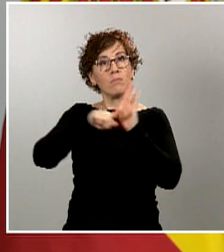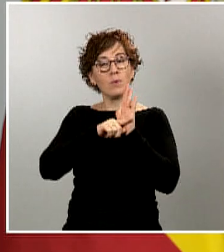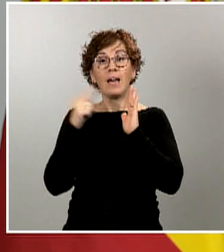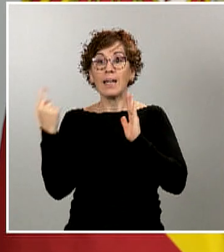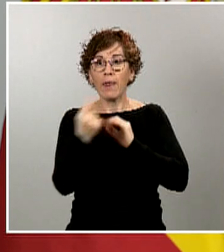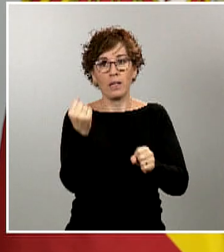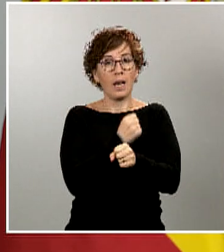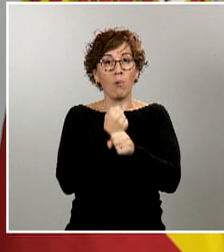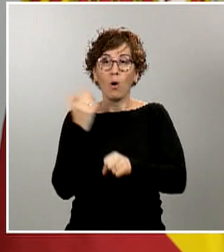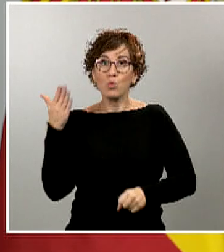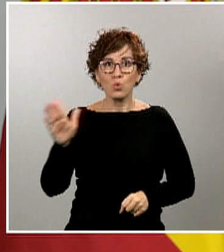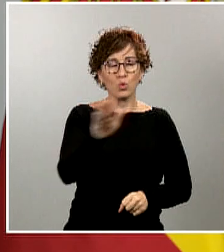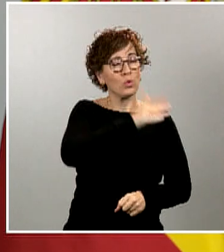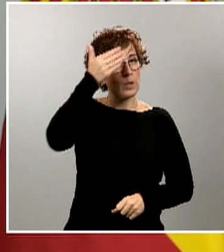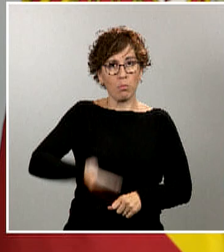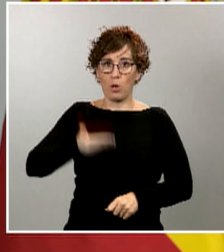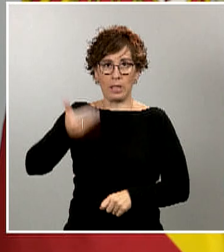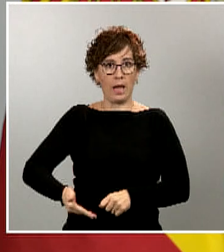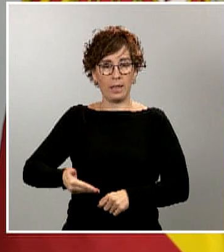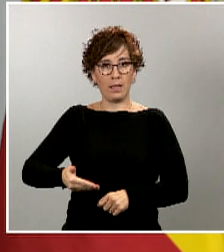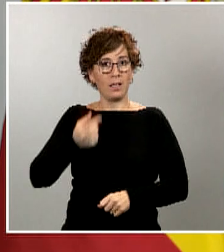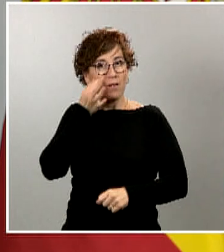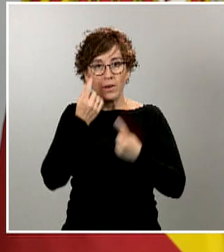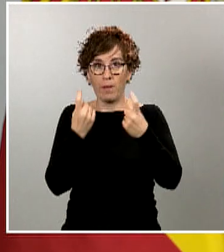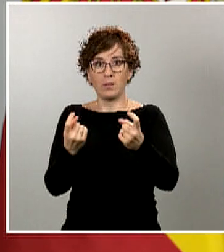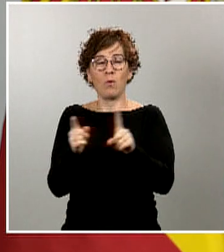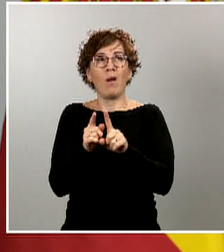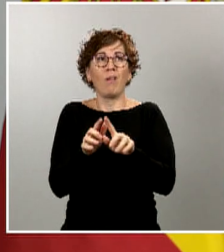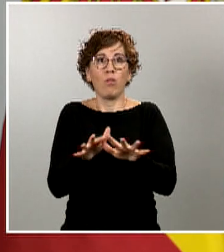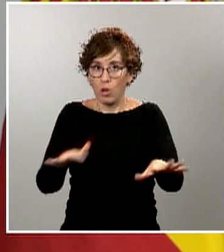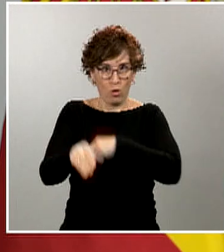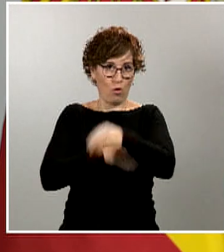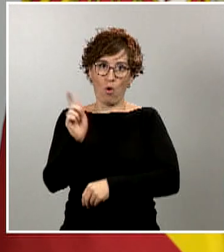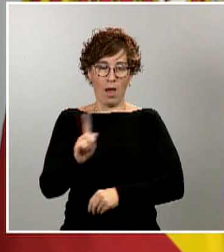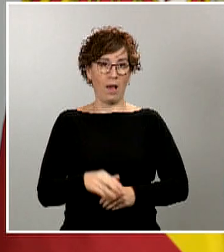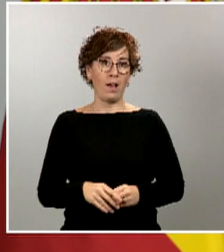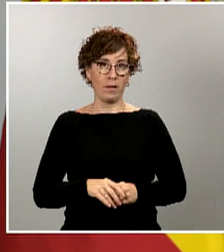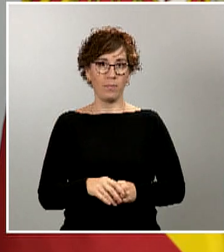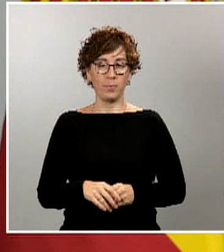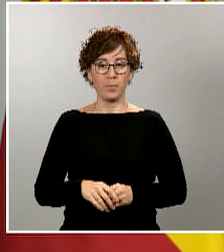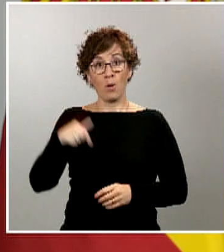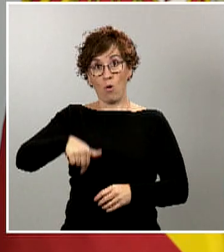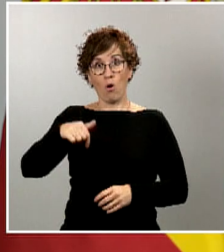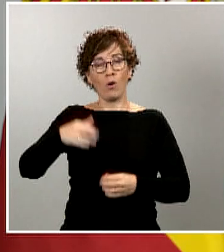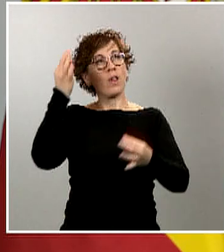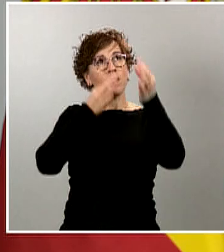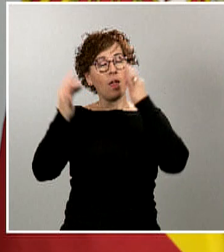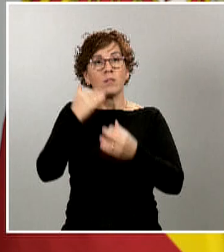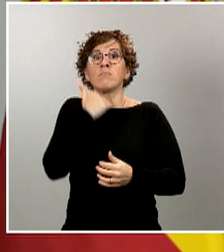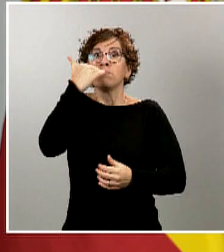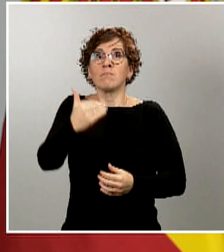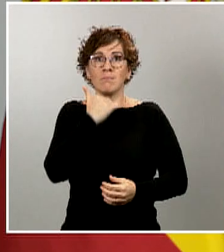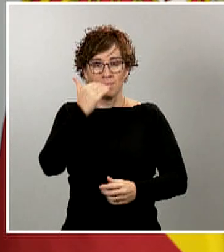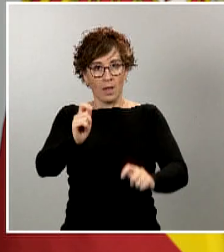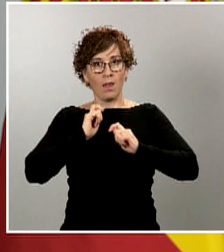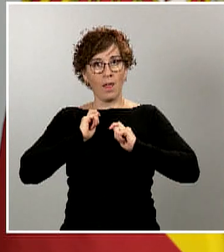muy importante y que, por tanto, no decaiga. Hoy hemos tenido unos datos que son alentadores, que son